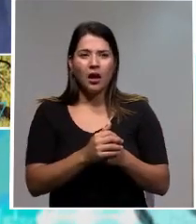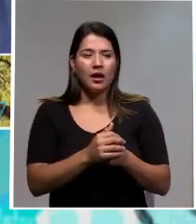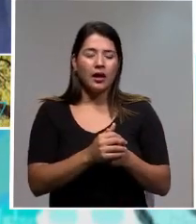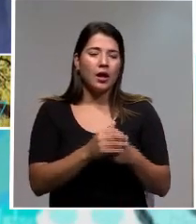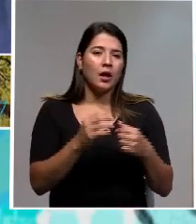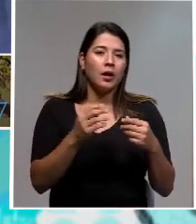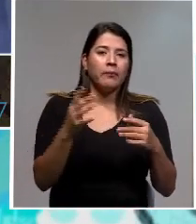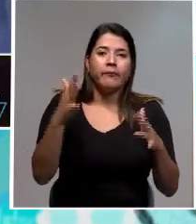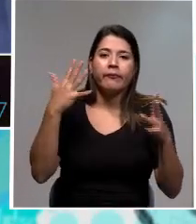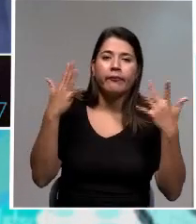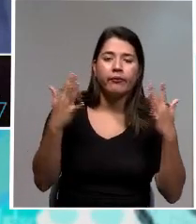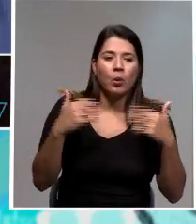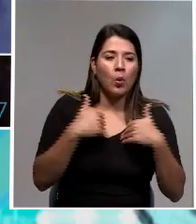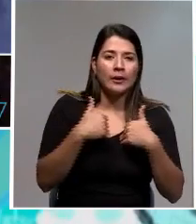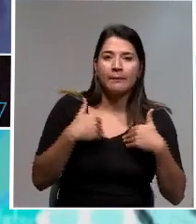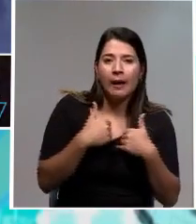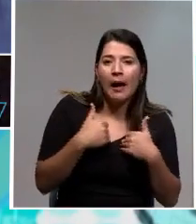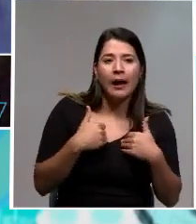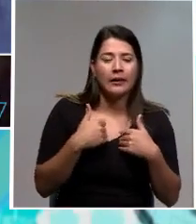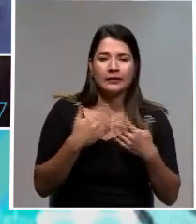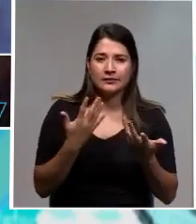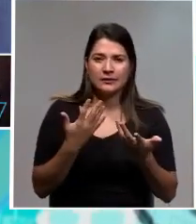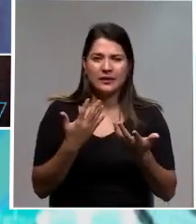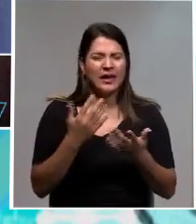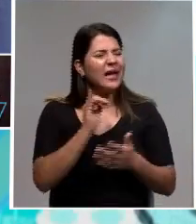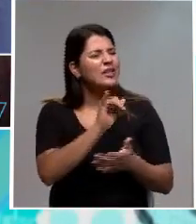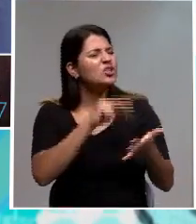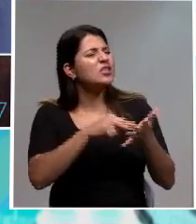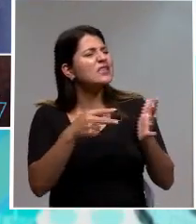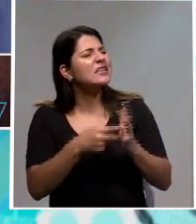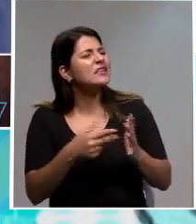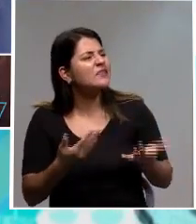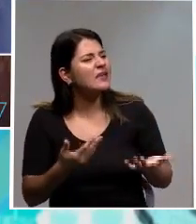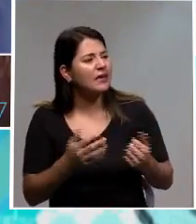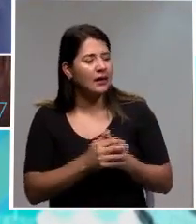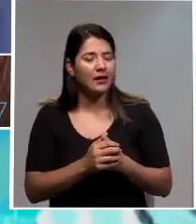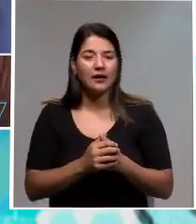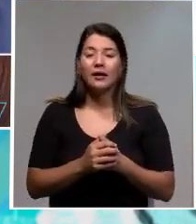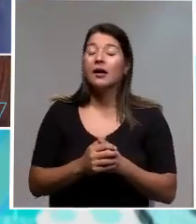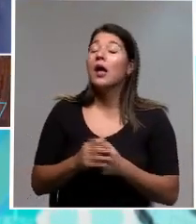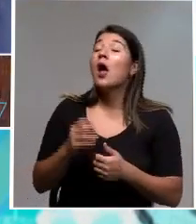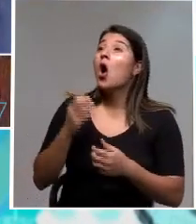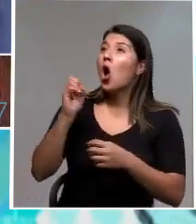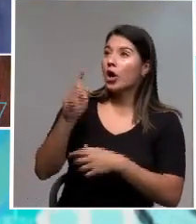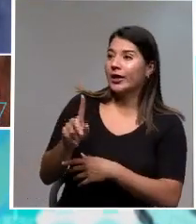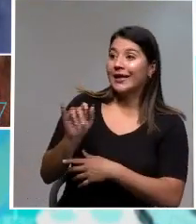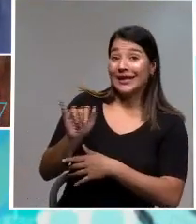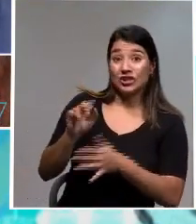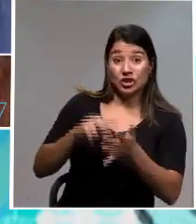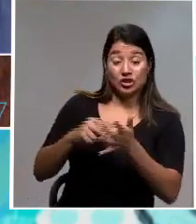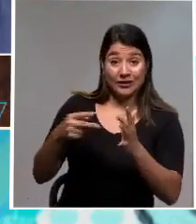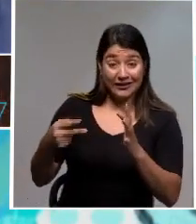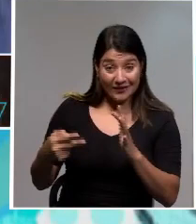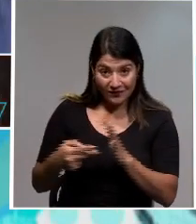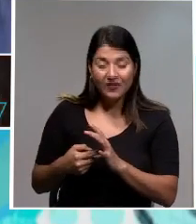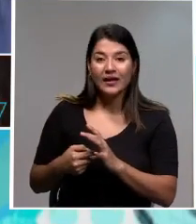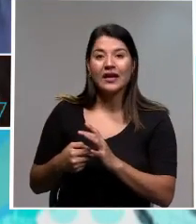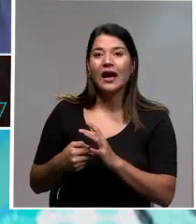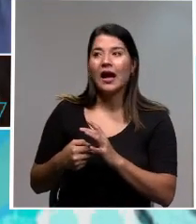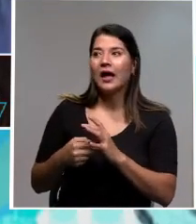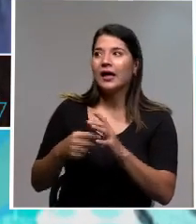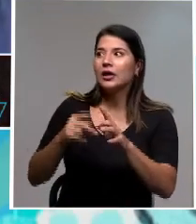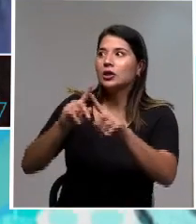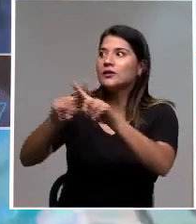título? Vamos a ver, eso significa de que en la dinámica de la